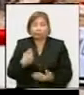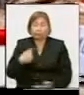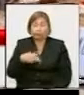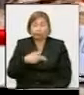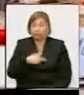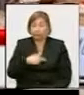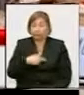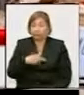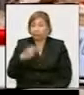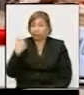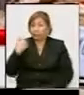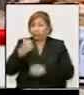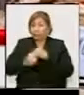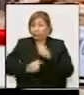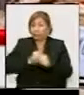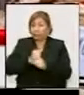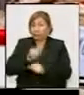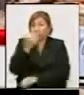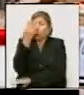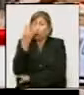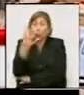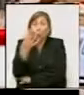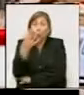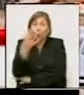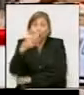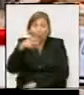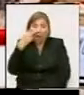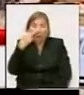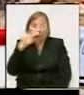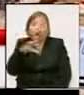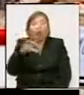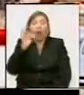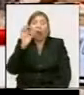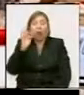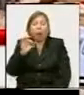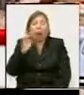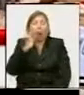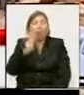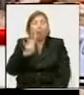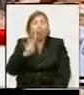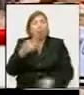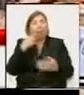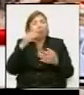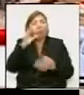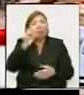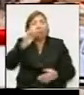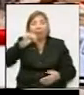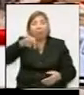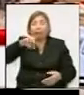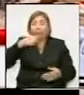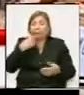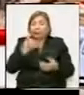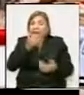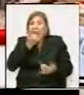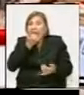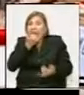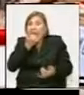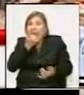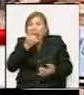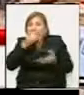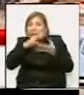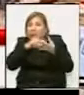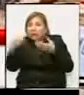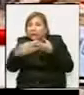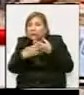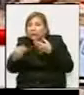año pasado nada más hemos encontrado 4. En uno de ellos la OMP accidentalmente había filtrado los datos personales